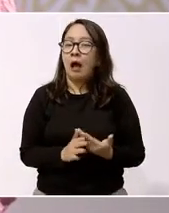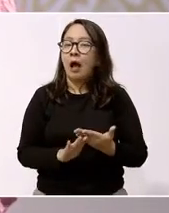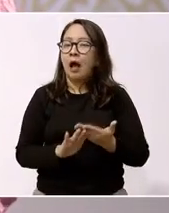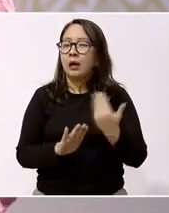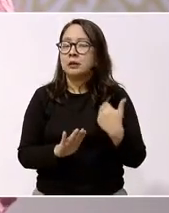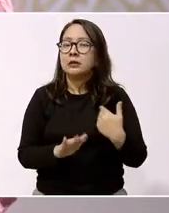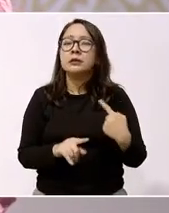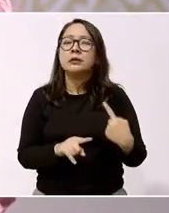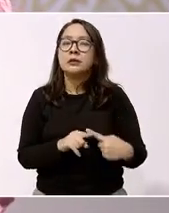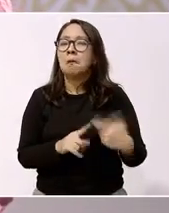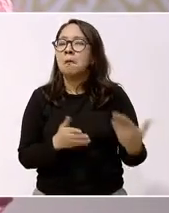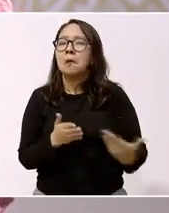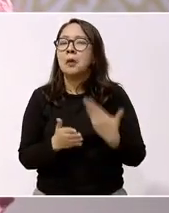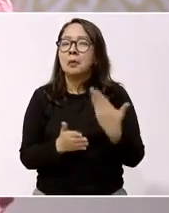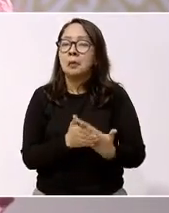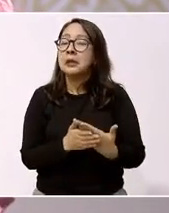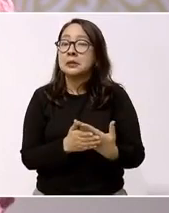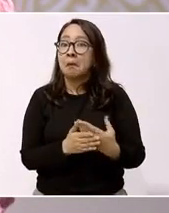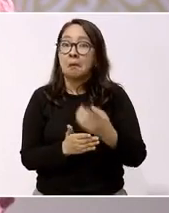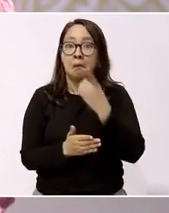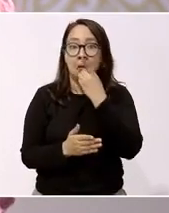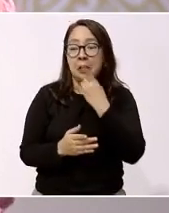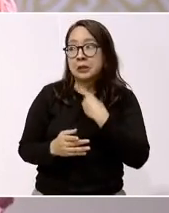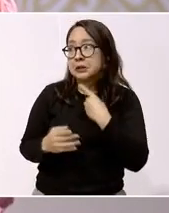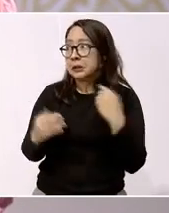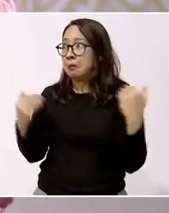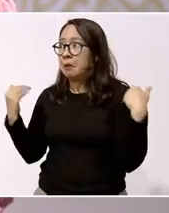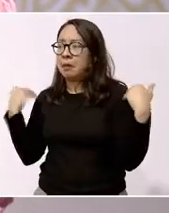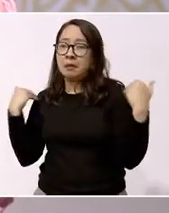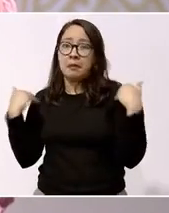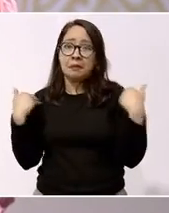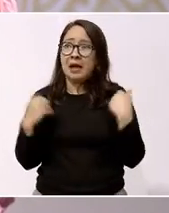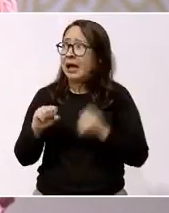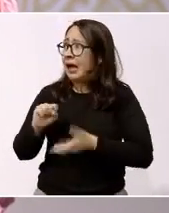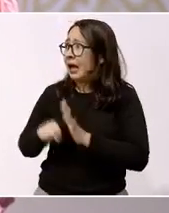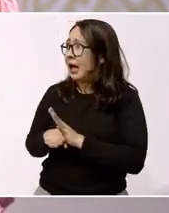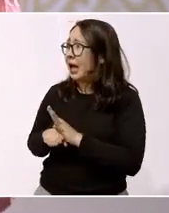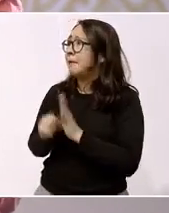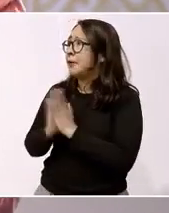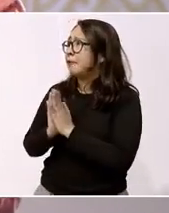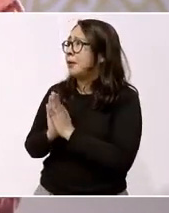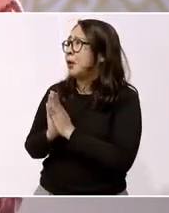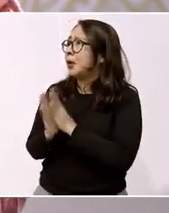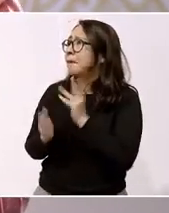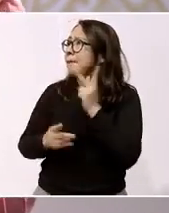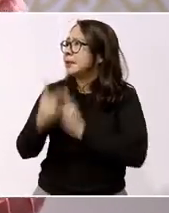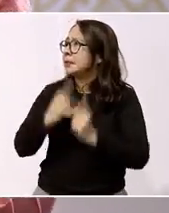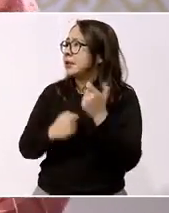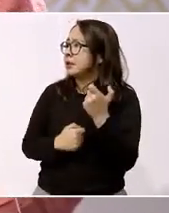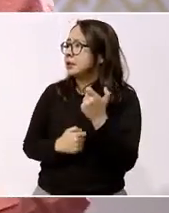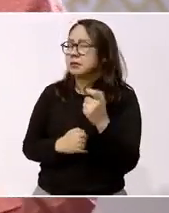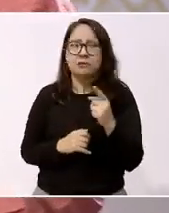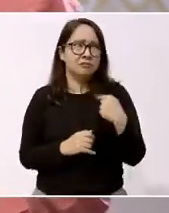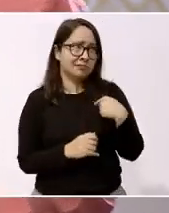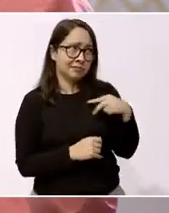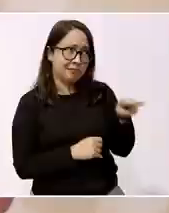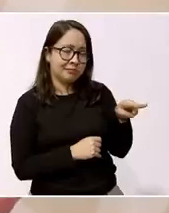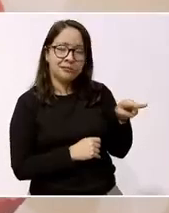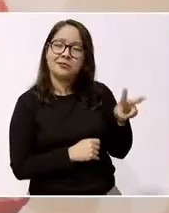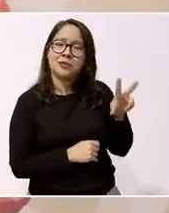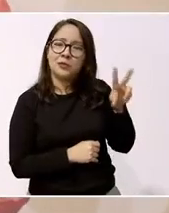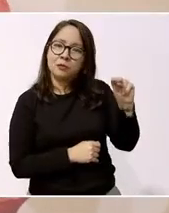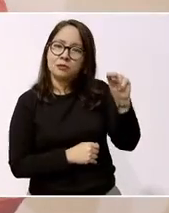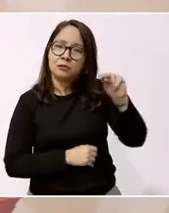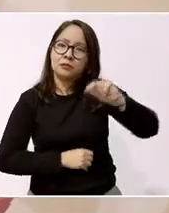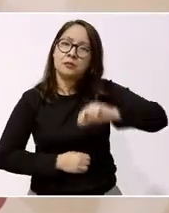planteando cuando la pandemia, que yo endeudara al país. Le dije, no, me estaban planteando